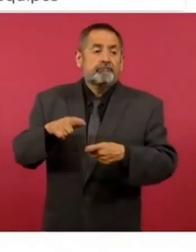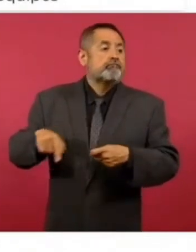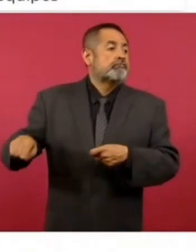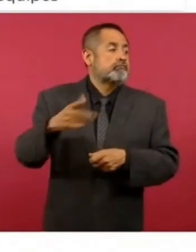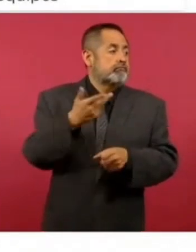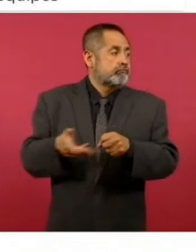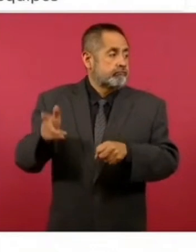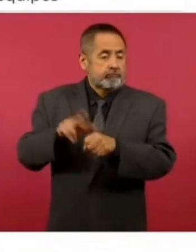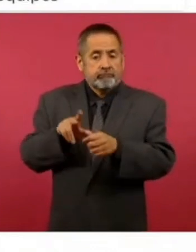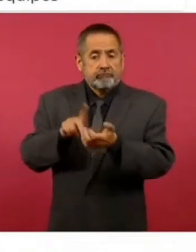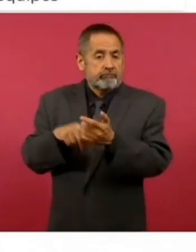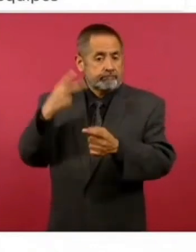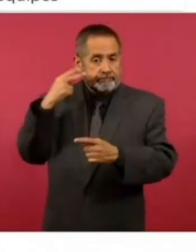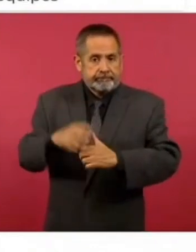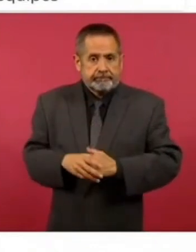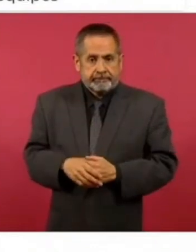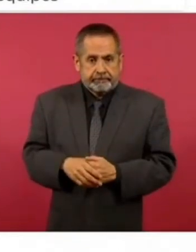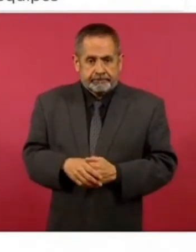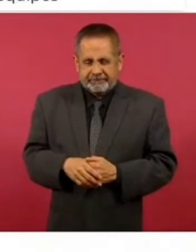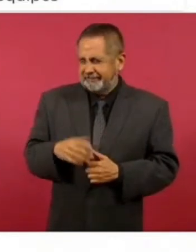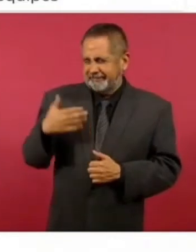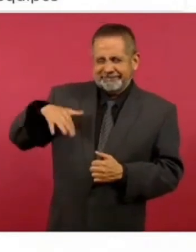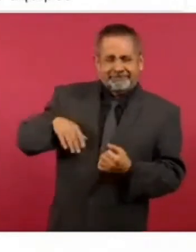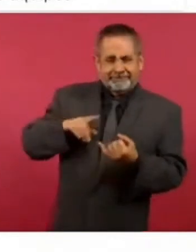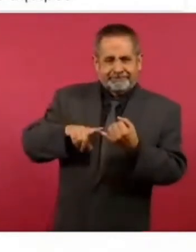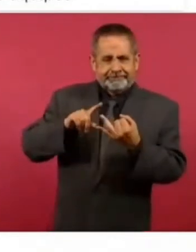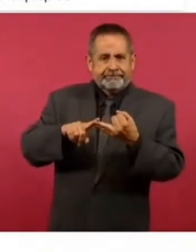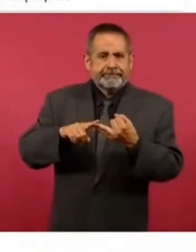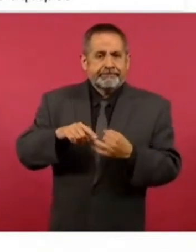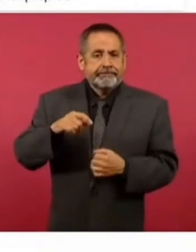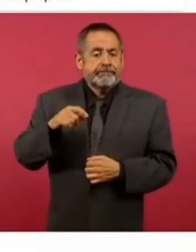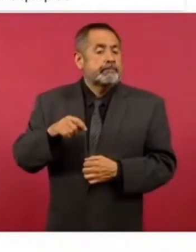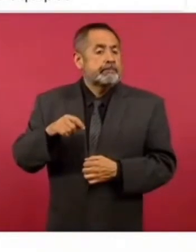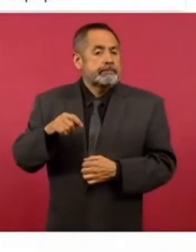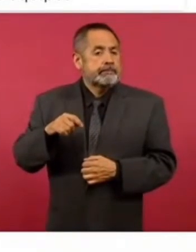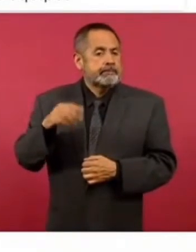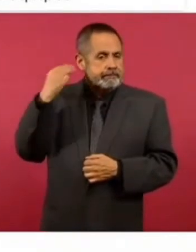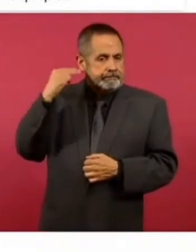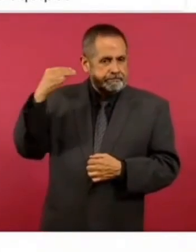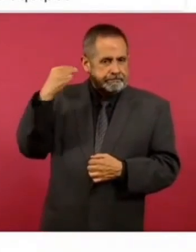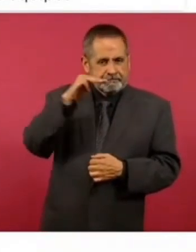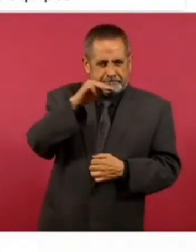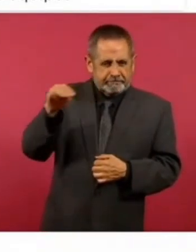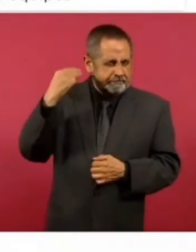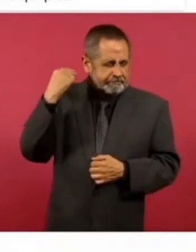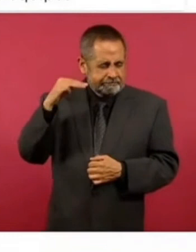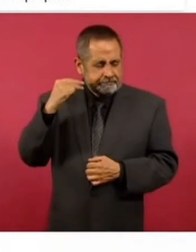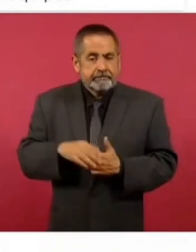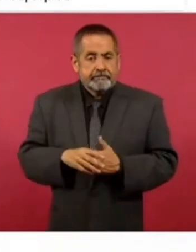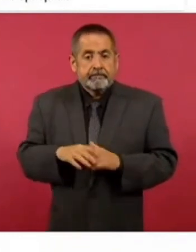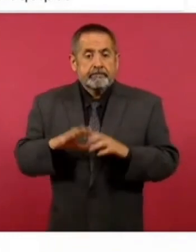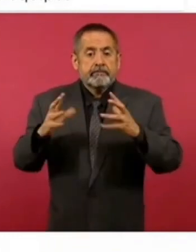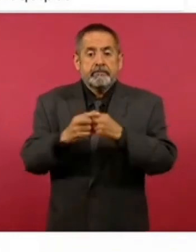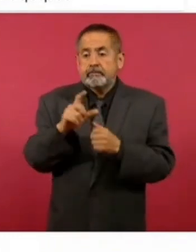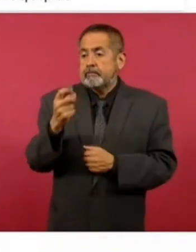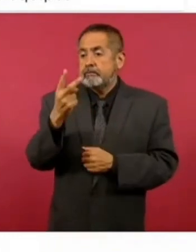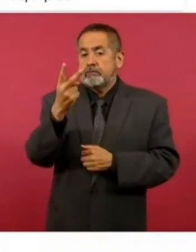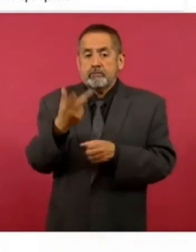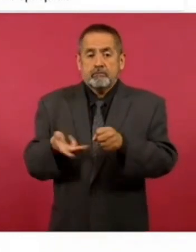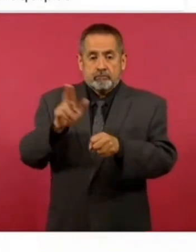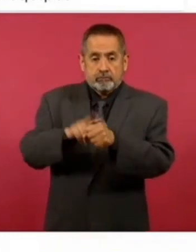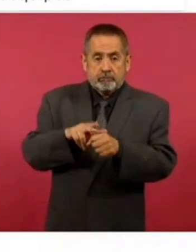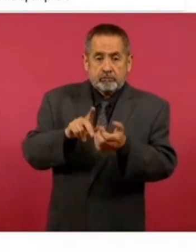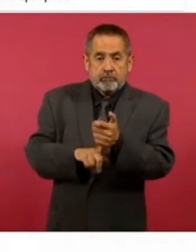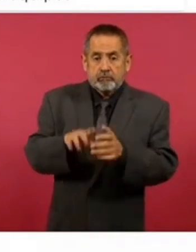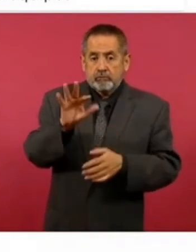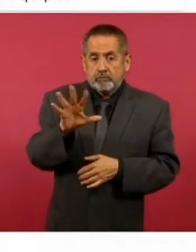Y los últimos dos estados, los más recientes, son Michoacán, donde se operan 22 hospitales con 45 quirófanos.